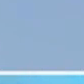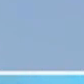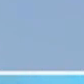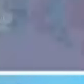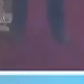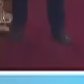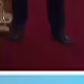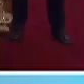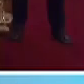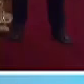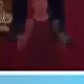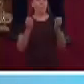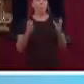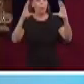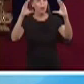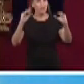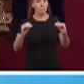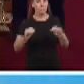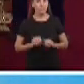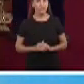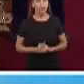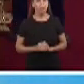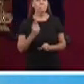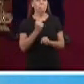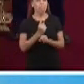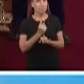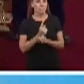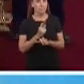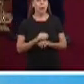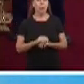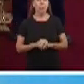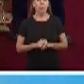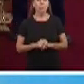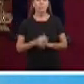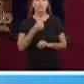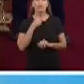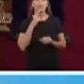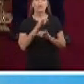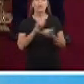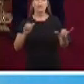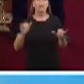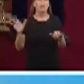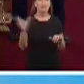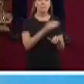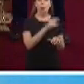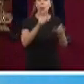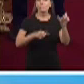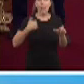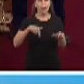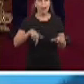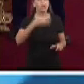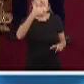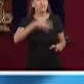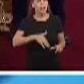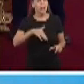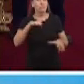sea, lo cual hace prácticamente imposible que una empresa tome deudas afuera o, por ejemplo, que el país... De hecho, a